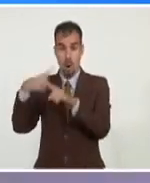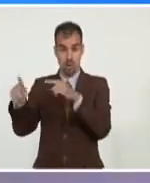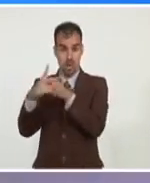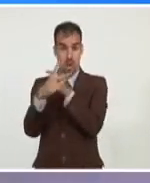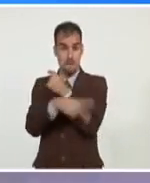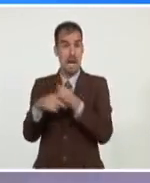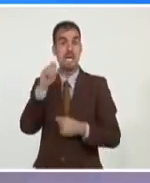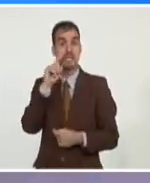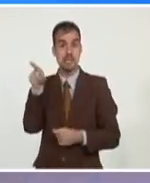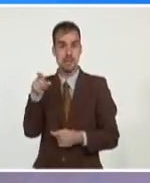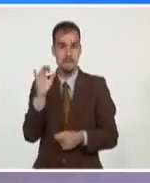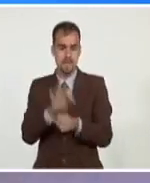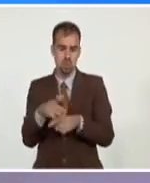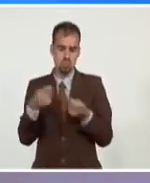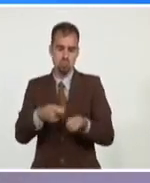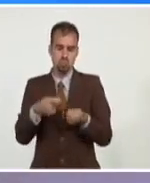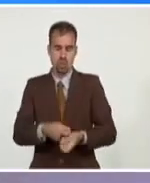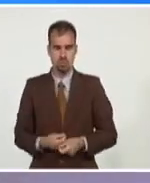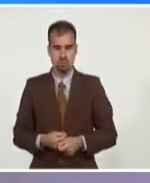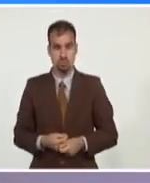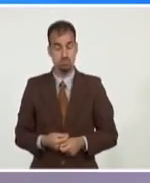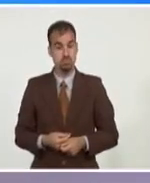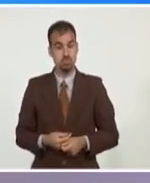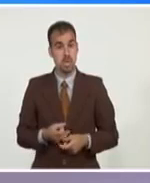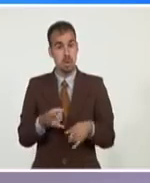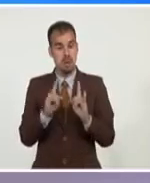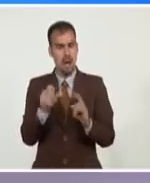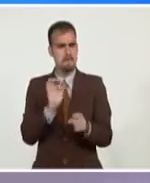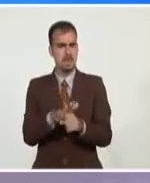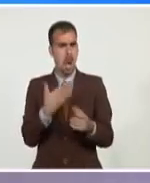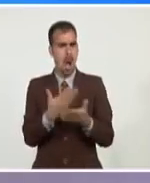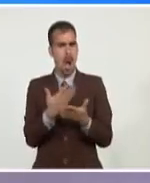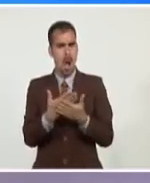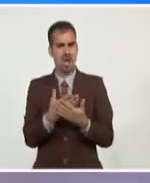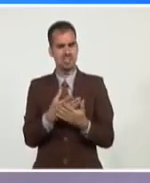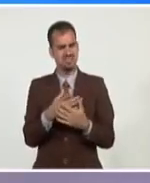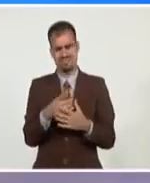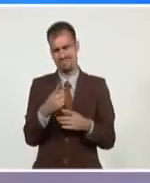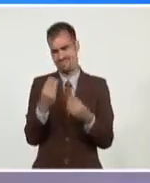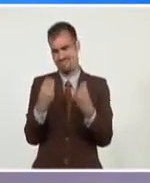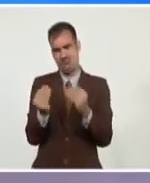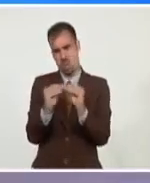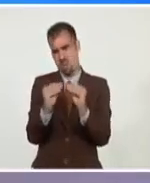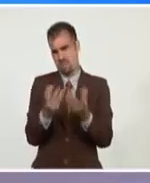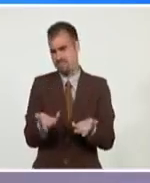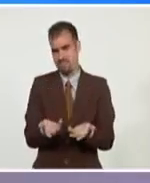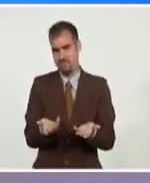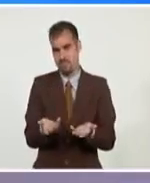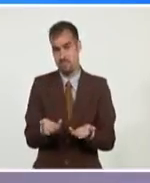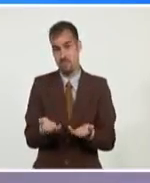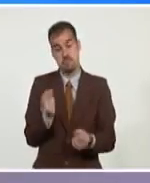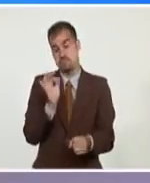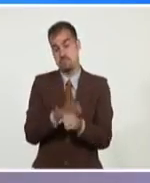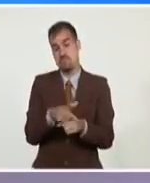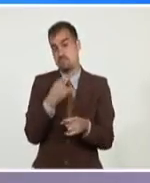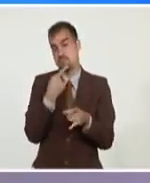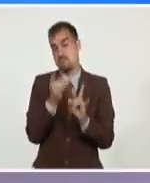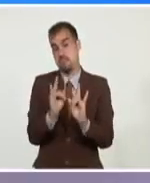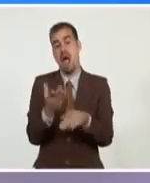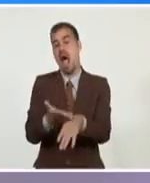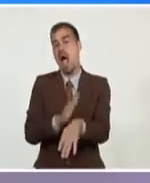murió ilusionado, sí, con demandas que solo eran lógicas en su cabeza. Se le acabó el tiempo, murió antes de